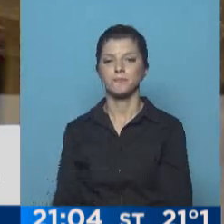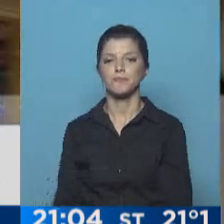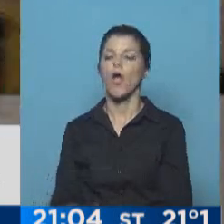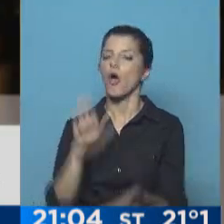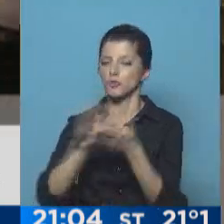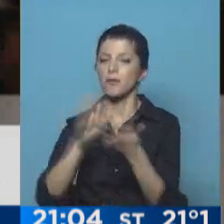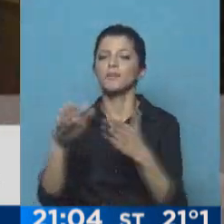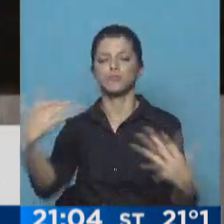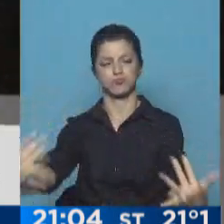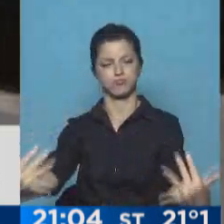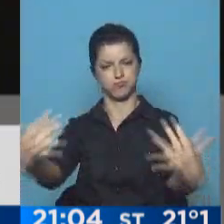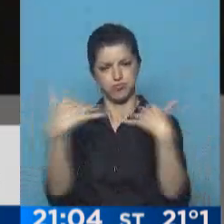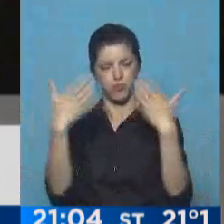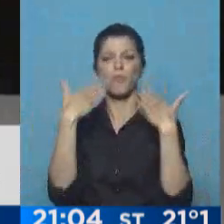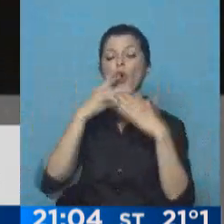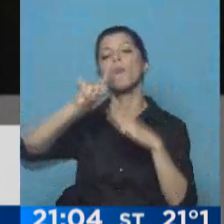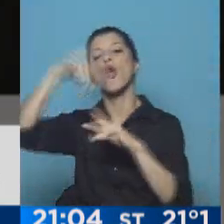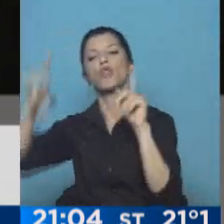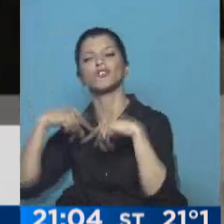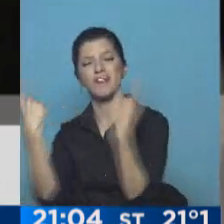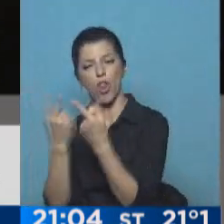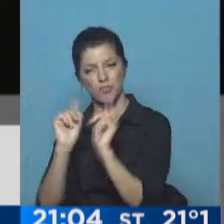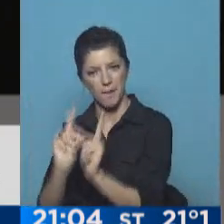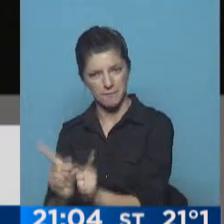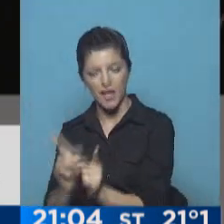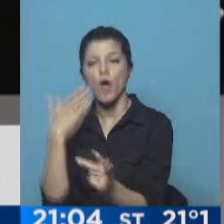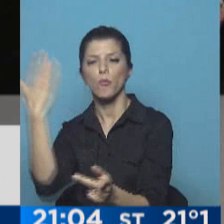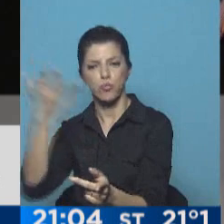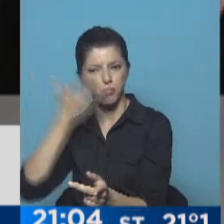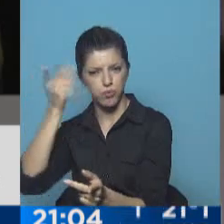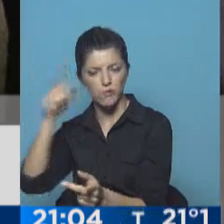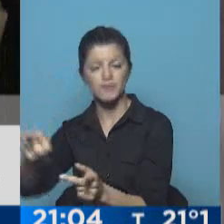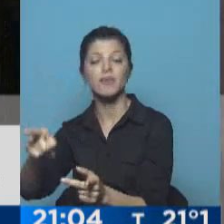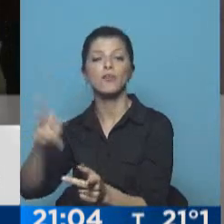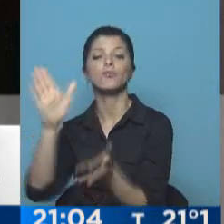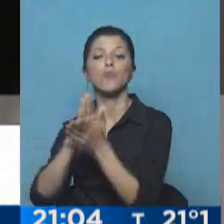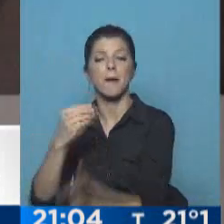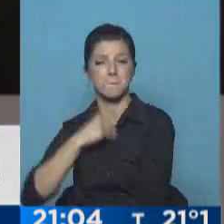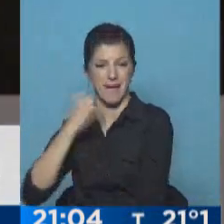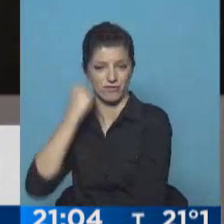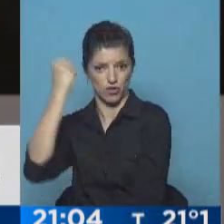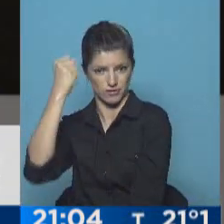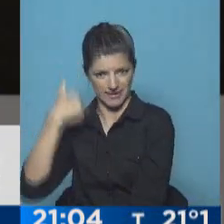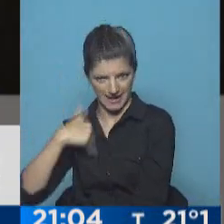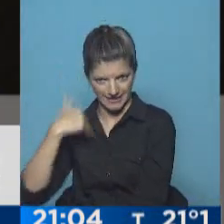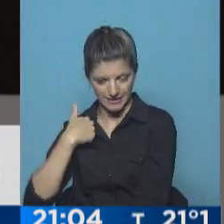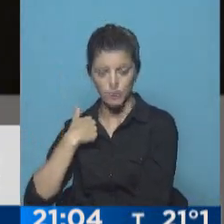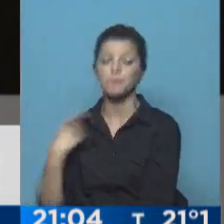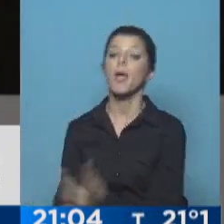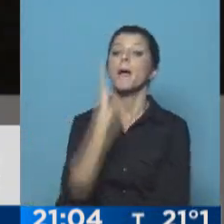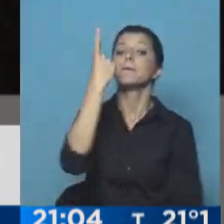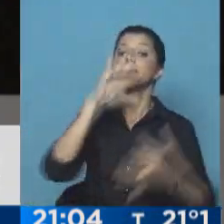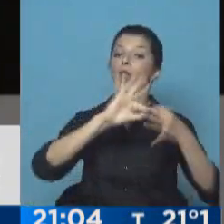deid ID en otro de los salones en el salón de Los Patriotas argentinos bueno primero estuvo La Cadena